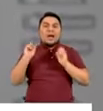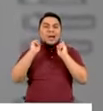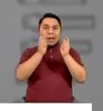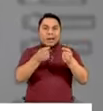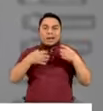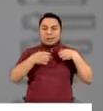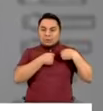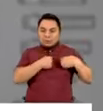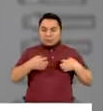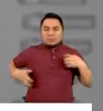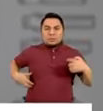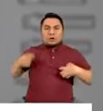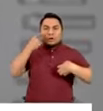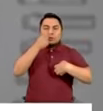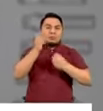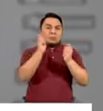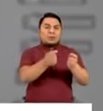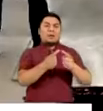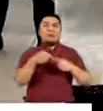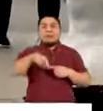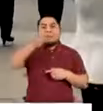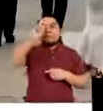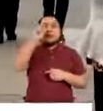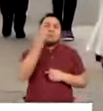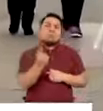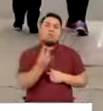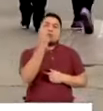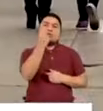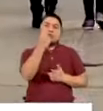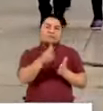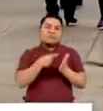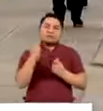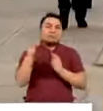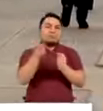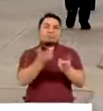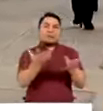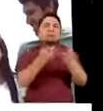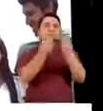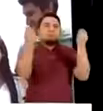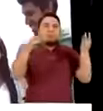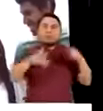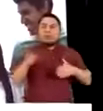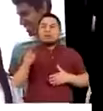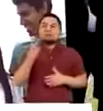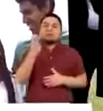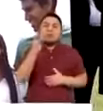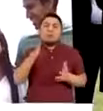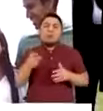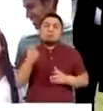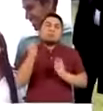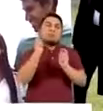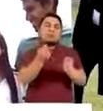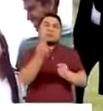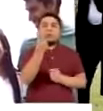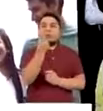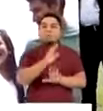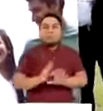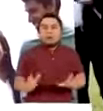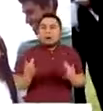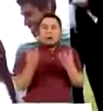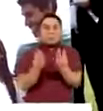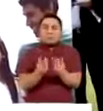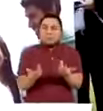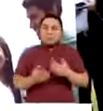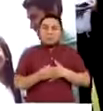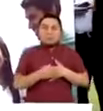órganos. Lamentablemente en Perú solo se producen 2 casos por cada millón de habitantes. Gracias a la familia de mi donante, que